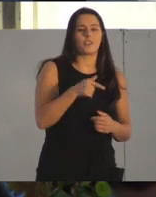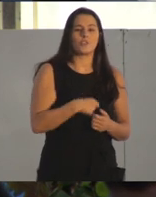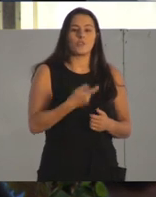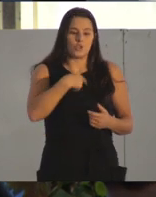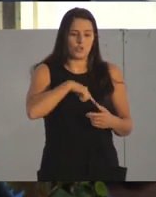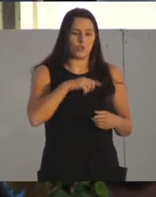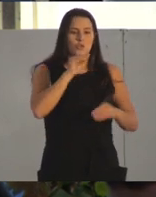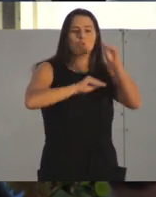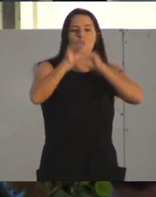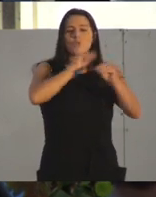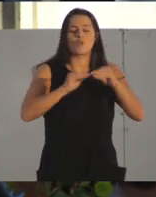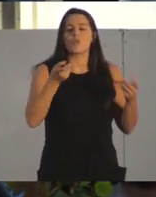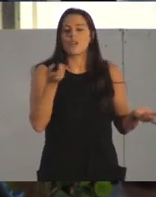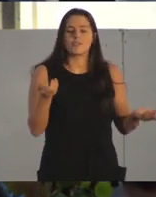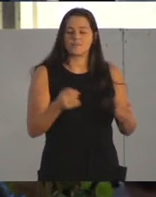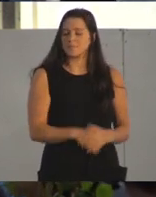la solución.